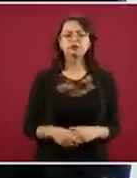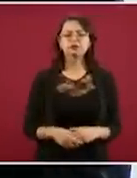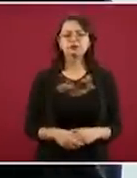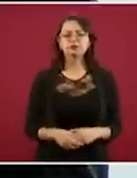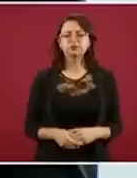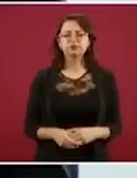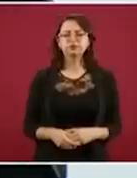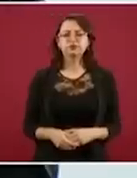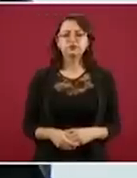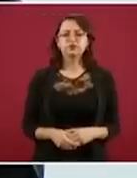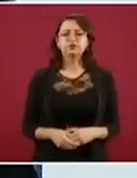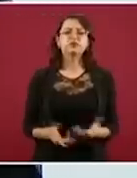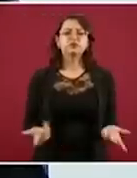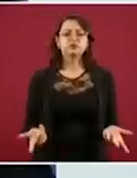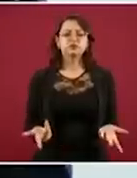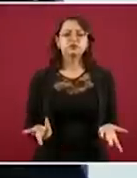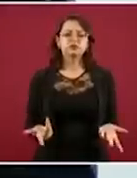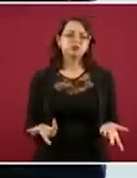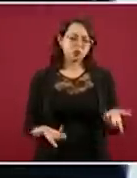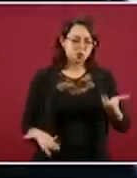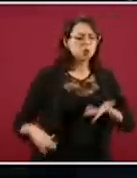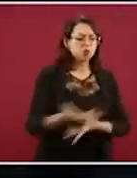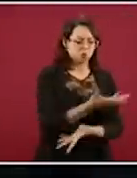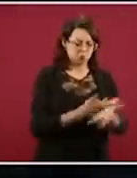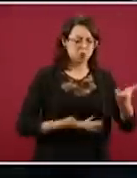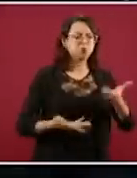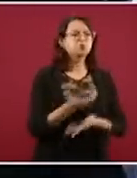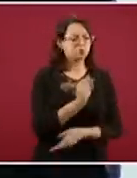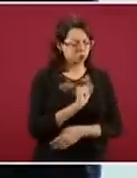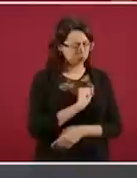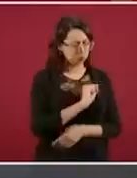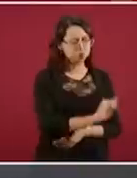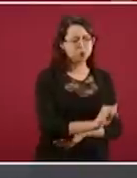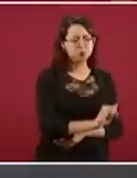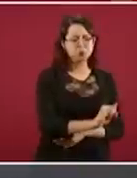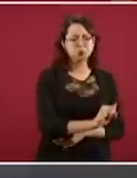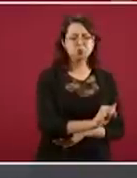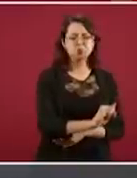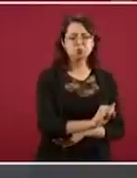Entonces, cooperación, sí,